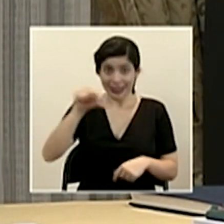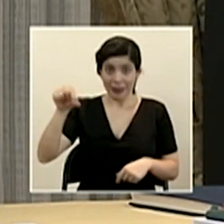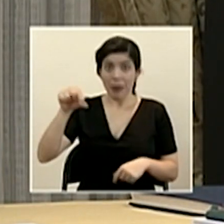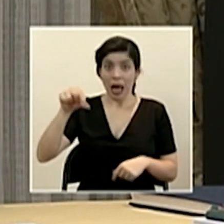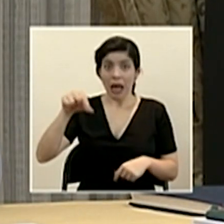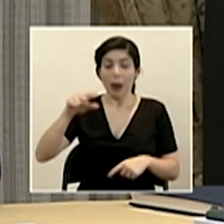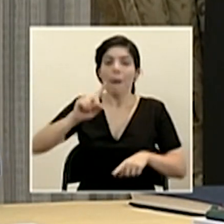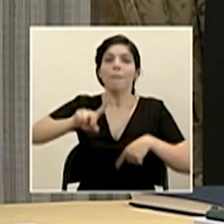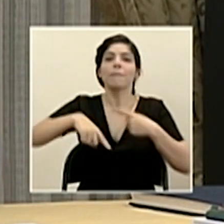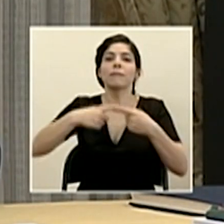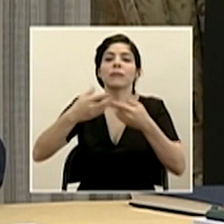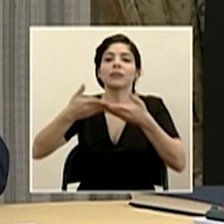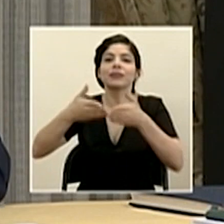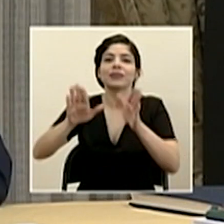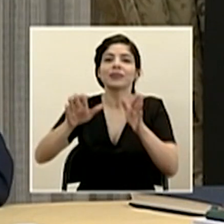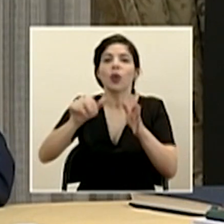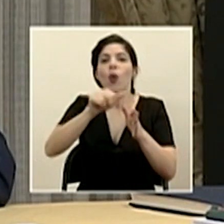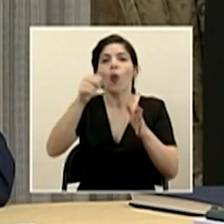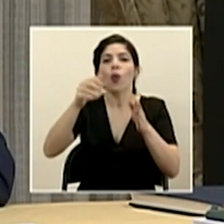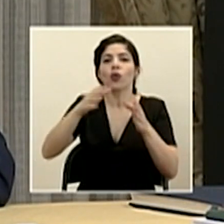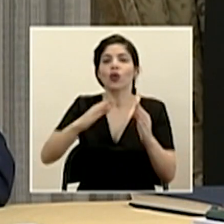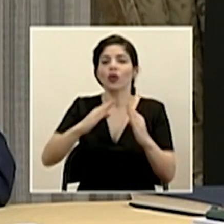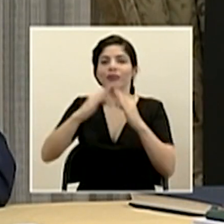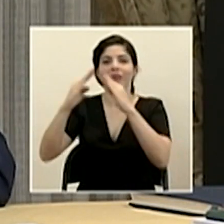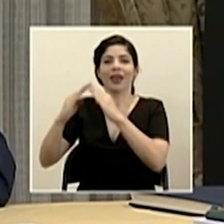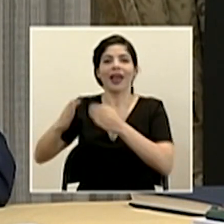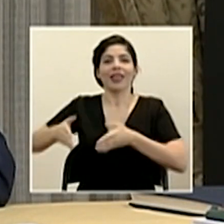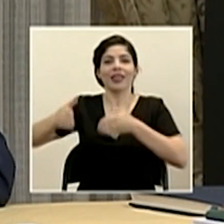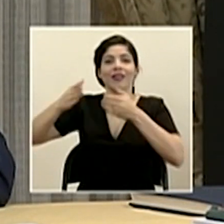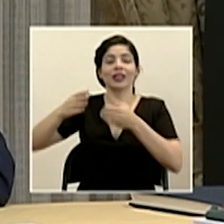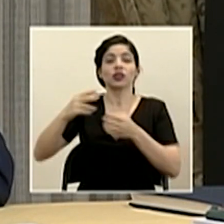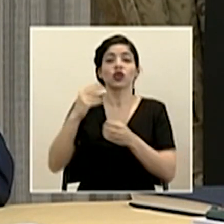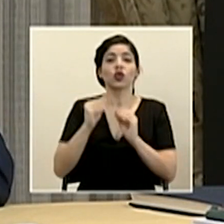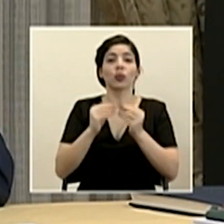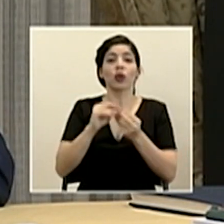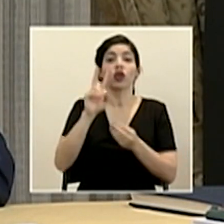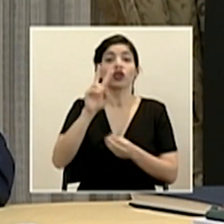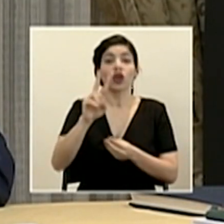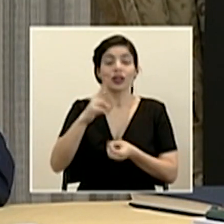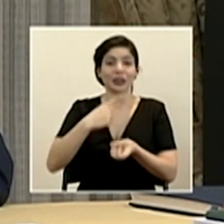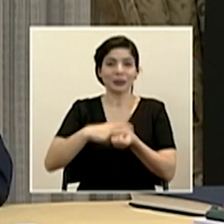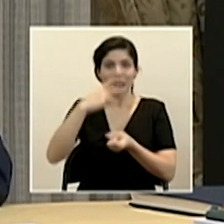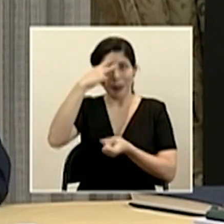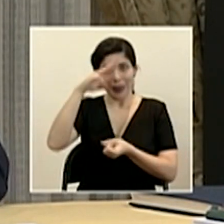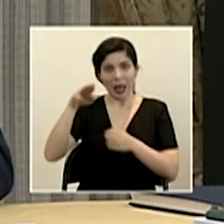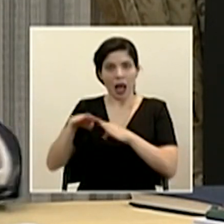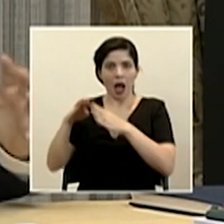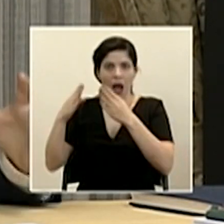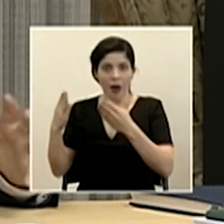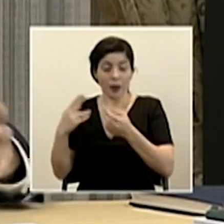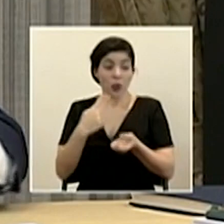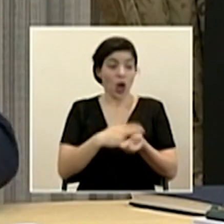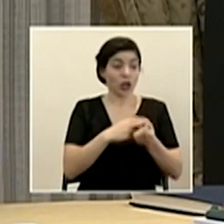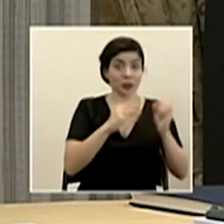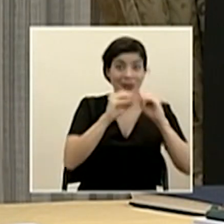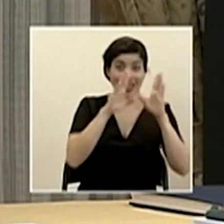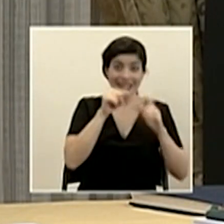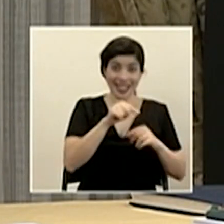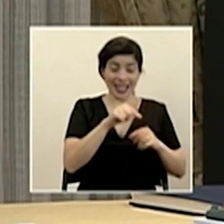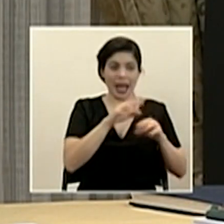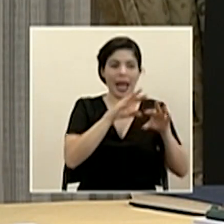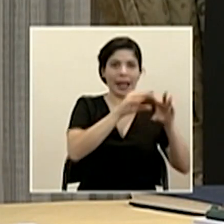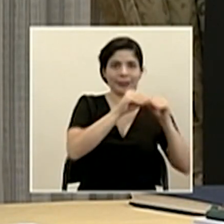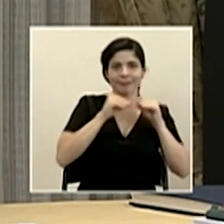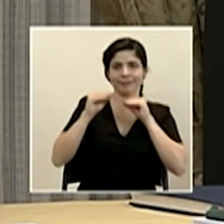se habilitó el anexo 2 del Hospital México y el Hospital de Día se va a trasladar